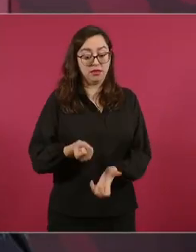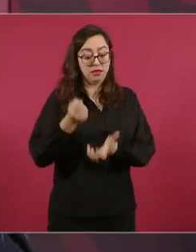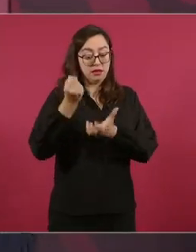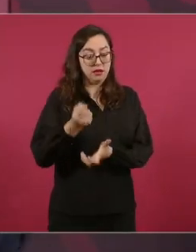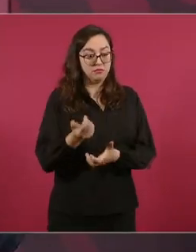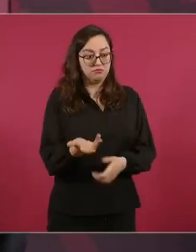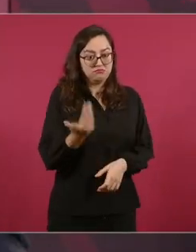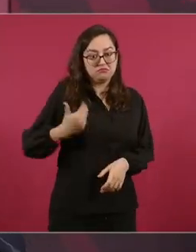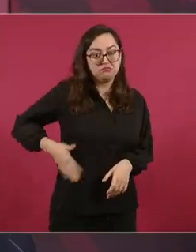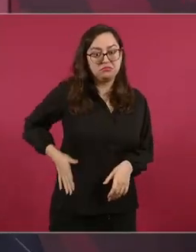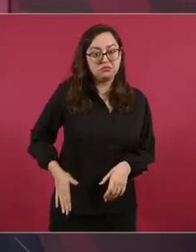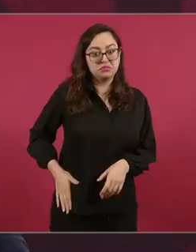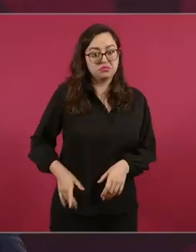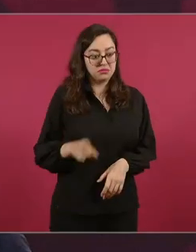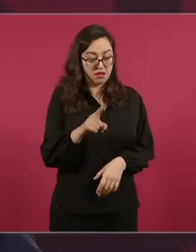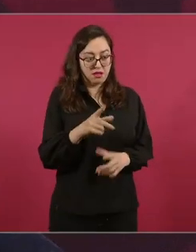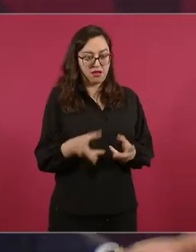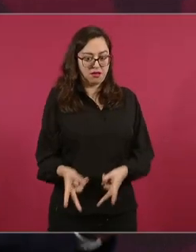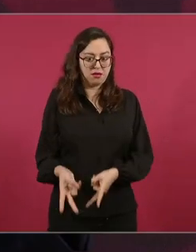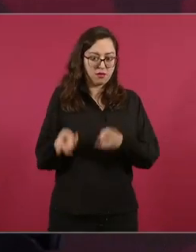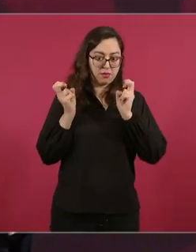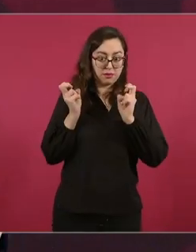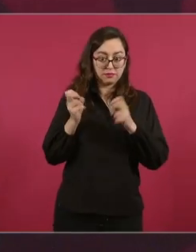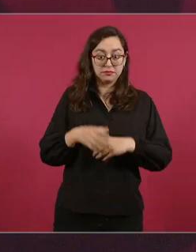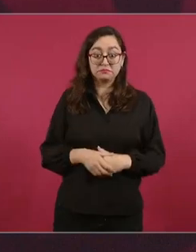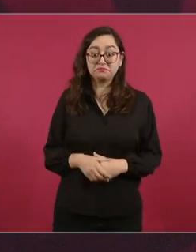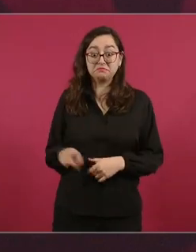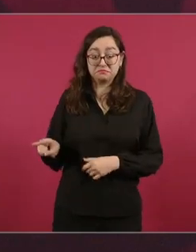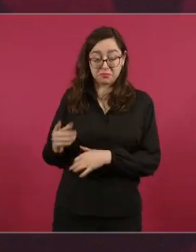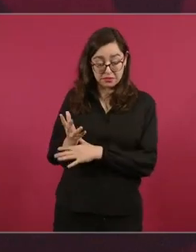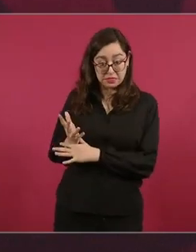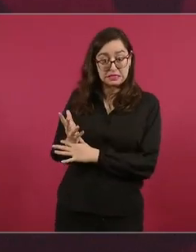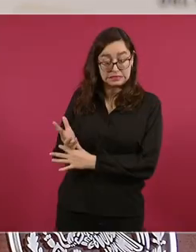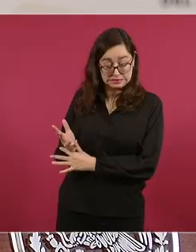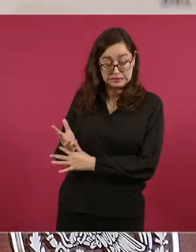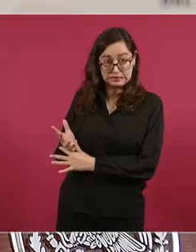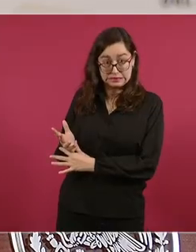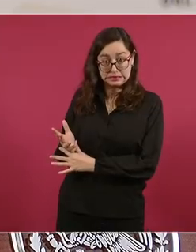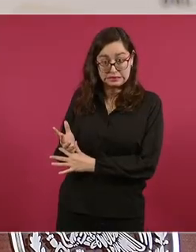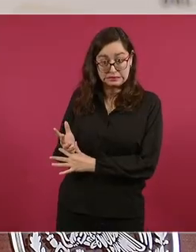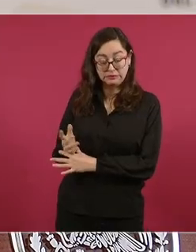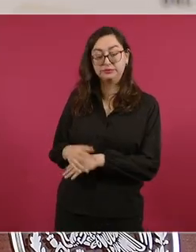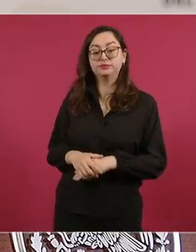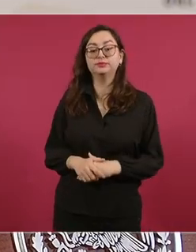Pero imagínense, Miguel de la Madrid diciendo eso.